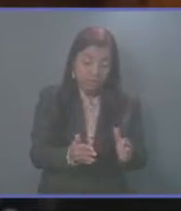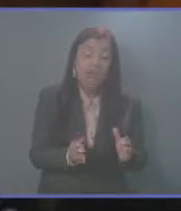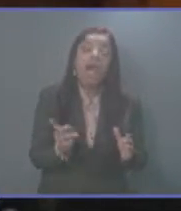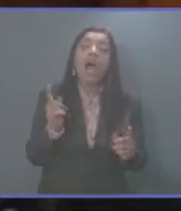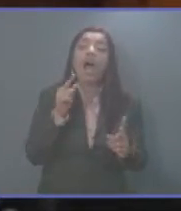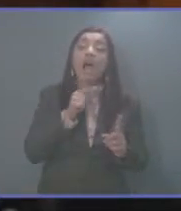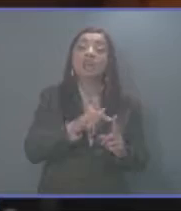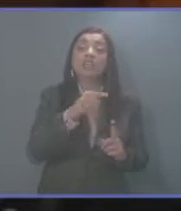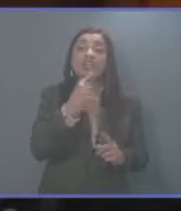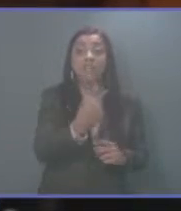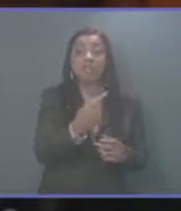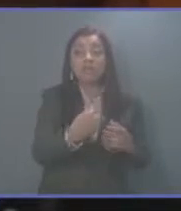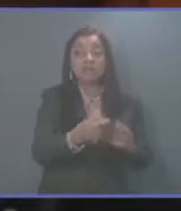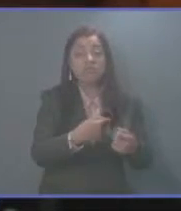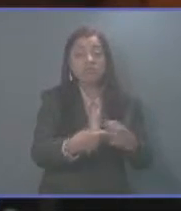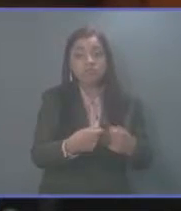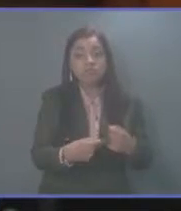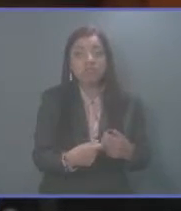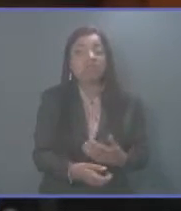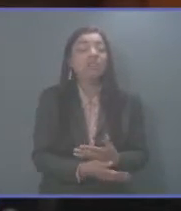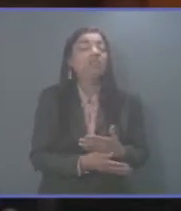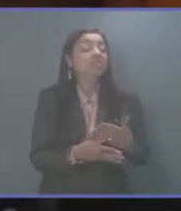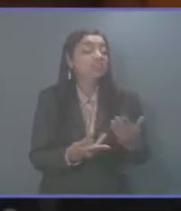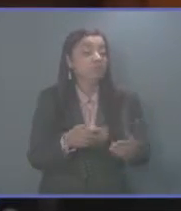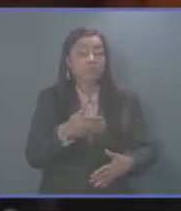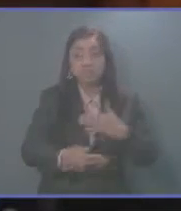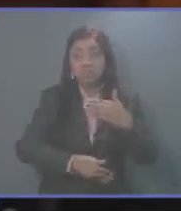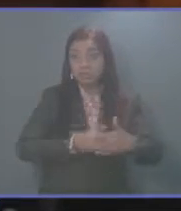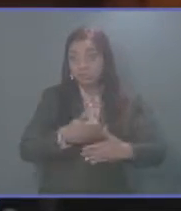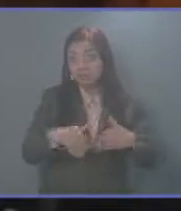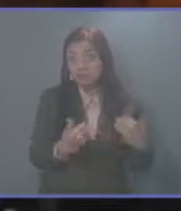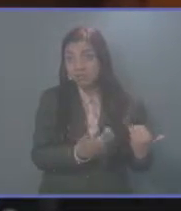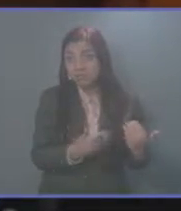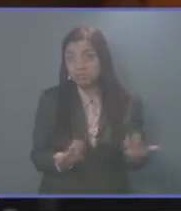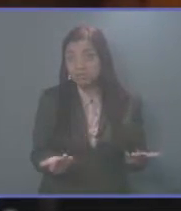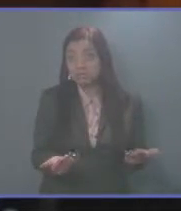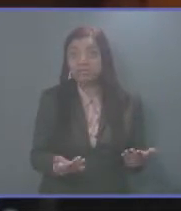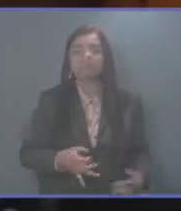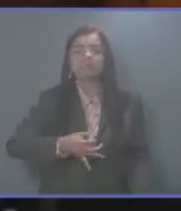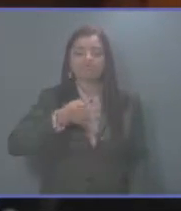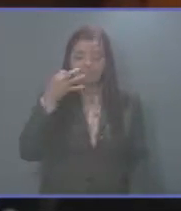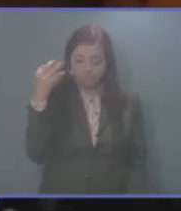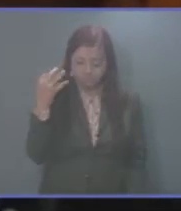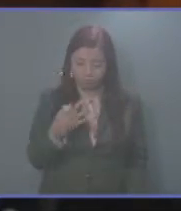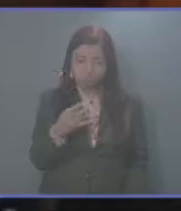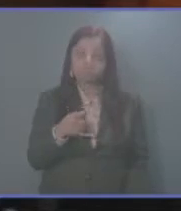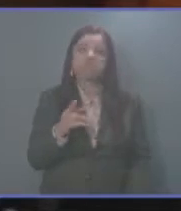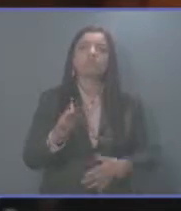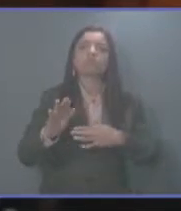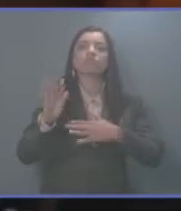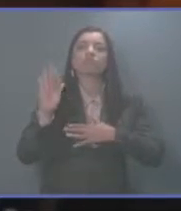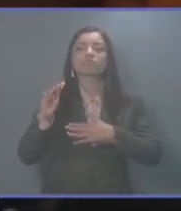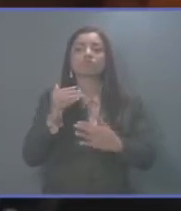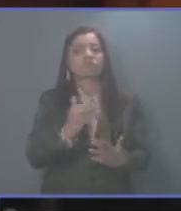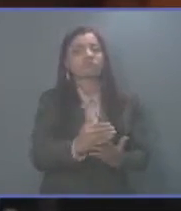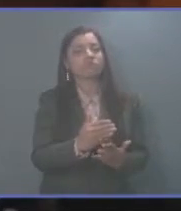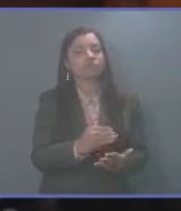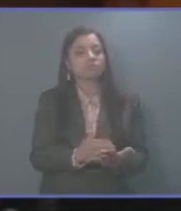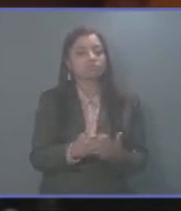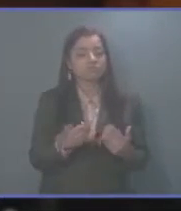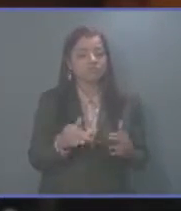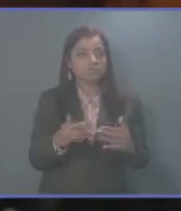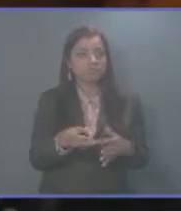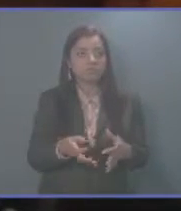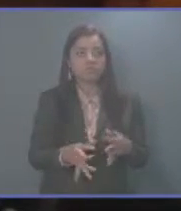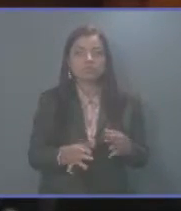los artesanos, para los procesos de fabricación deberán cumplirse con las siguientes medidas